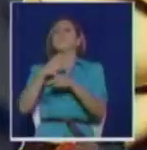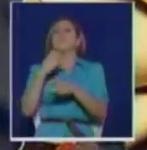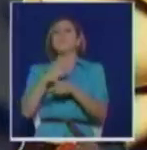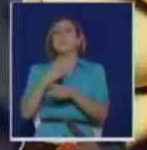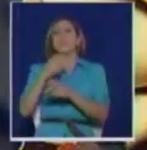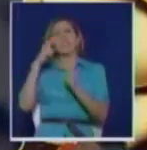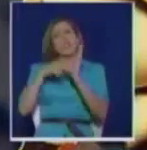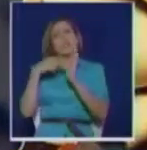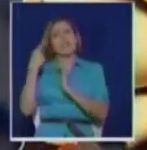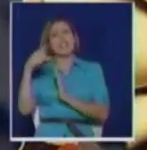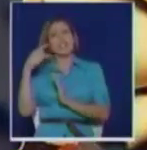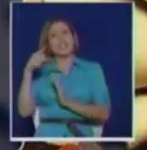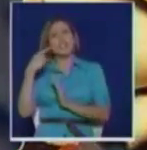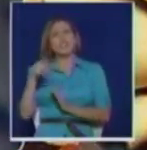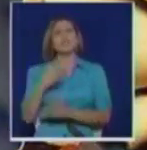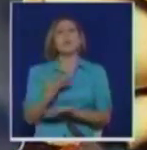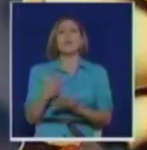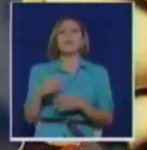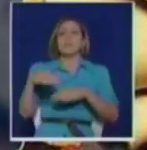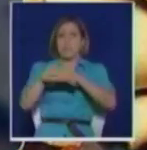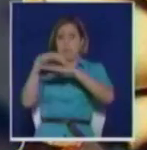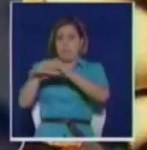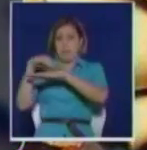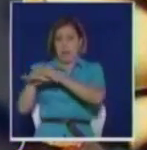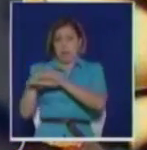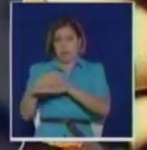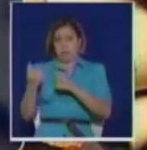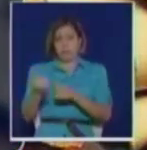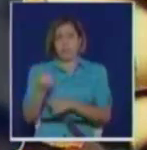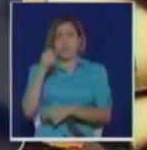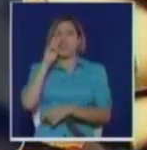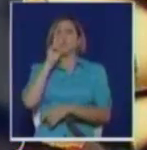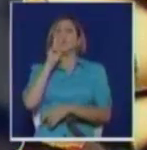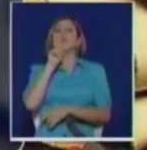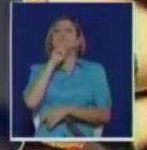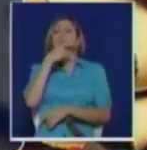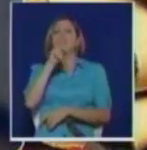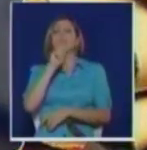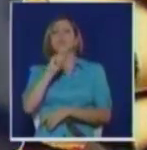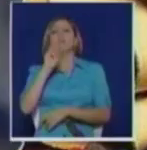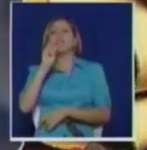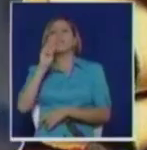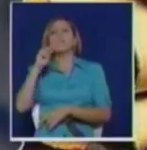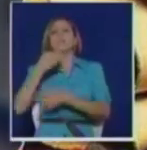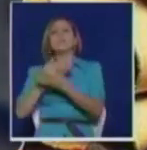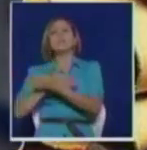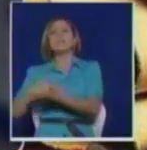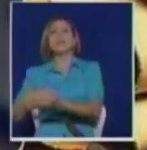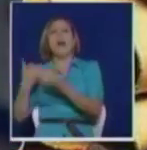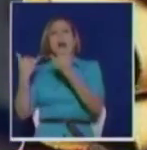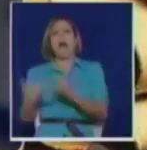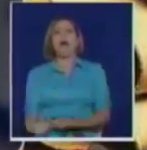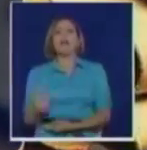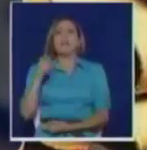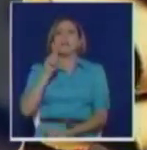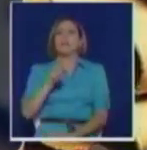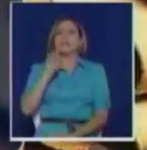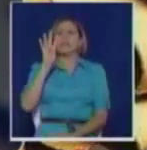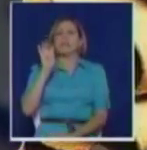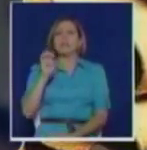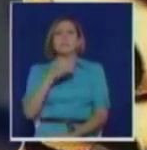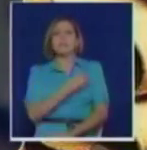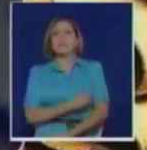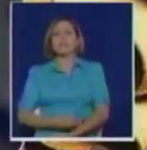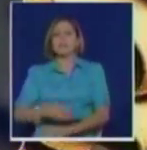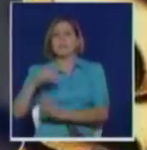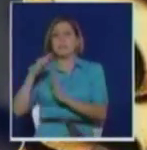se importaron 12,3 millones de pares de calzados, en el mismo periodo de este año el volumen llegó a 19,8 millones de pares.